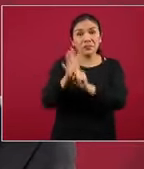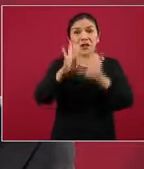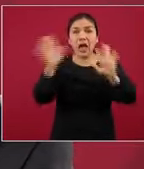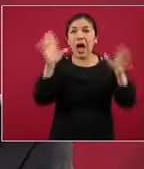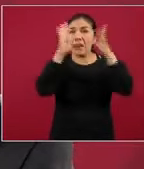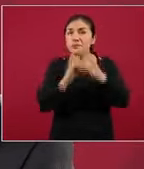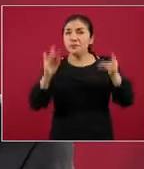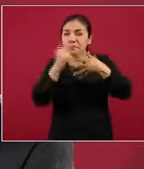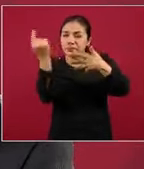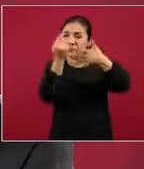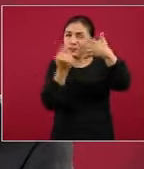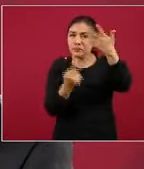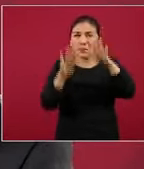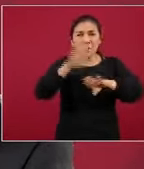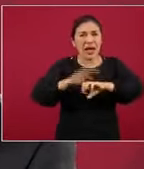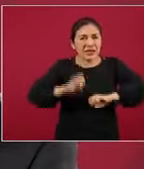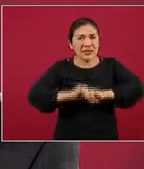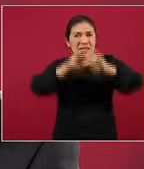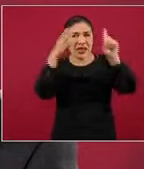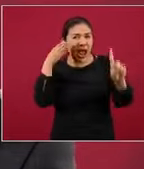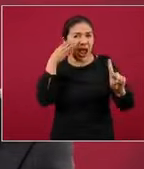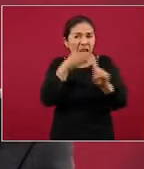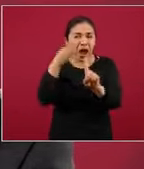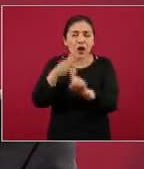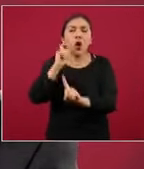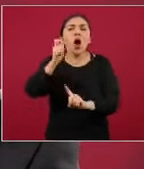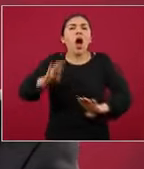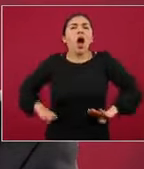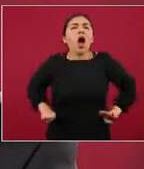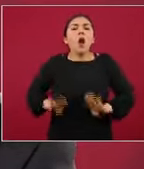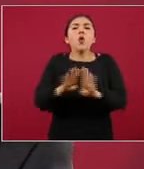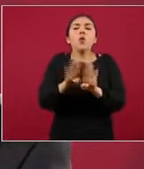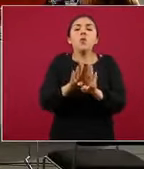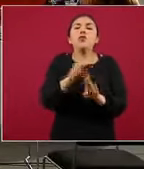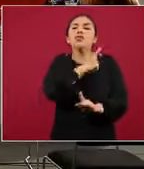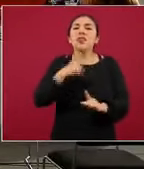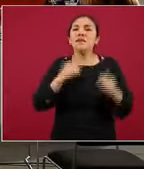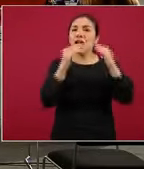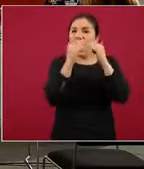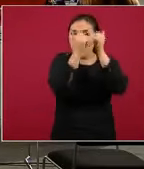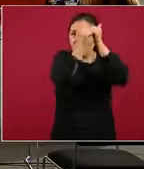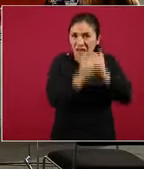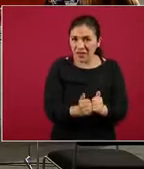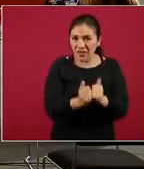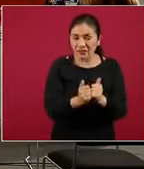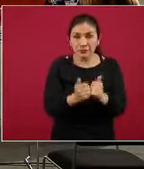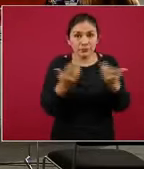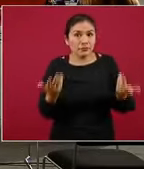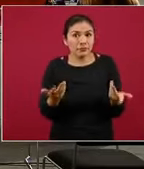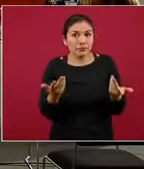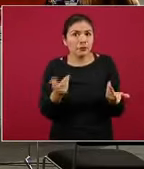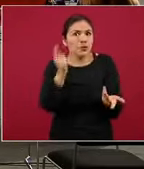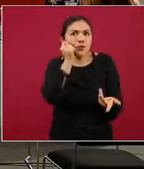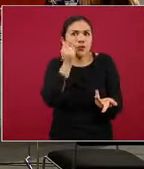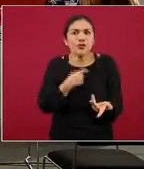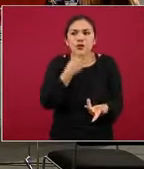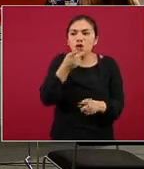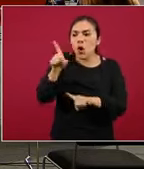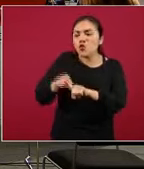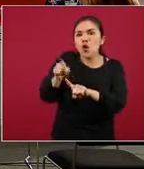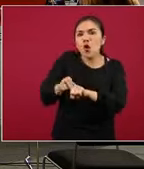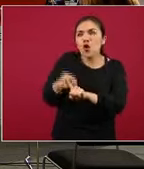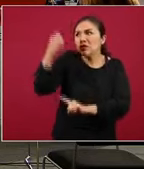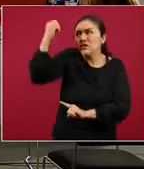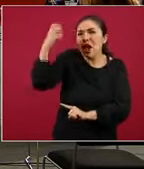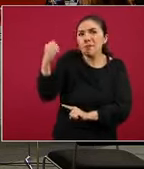serie de recomendaciones específicas que corresponden con medidas de confinamiento, es irrelevante el semáforo.